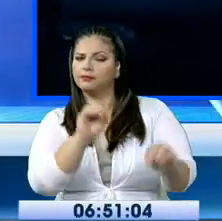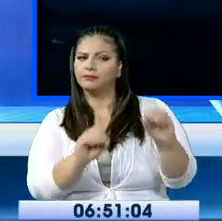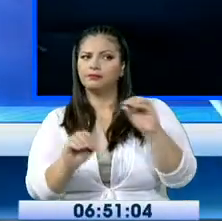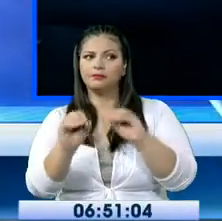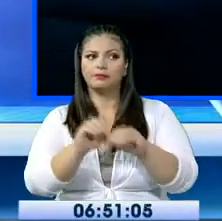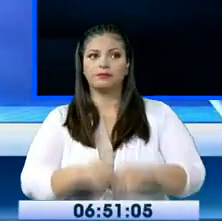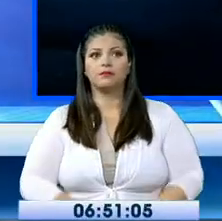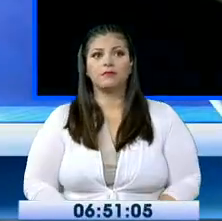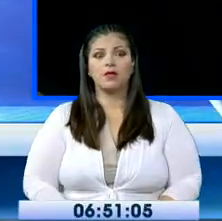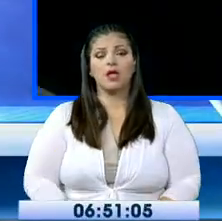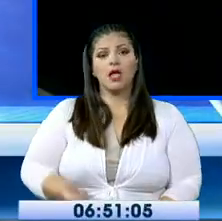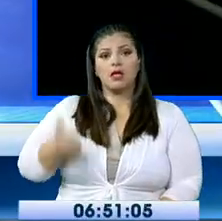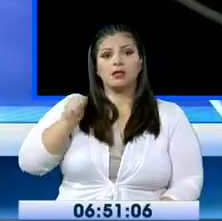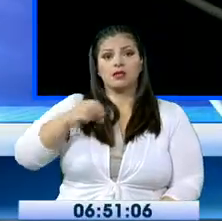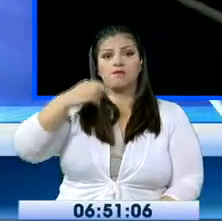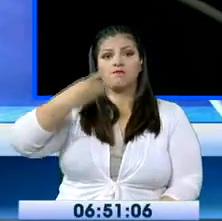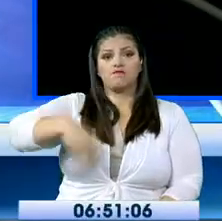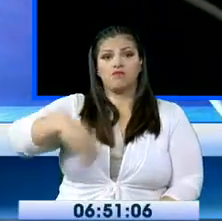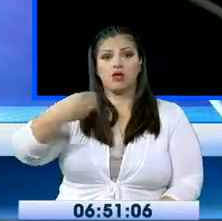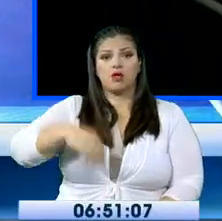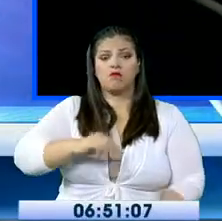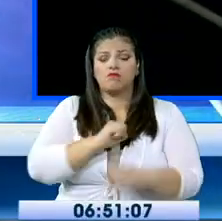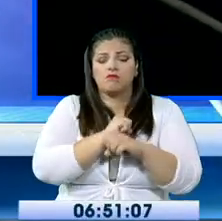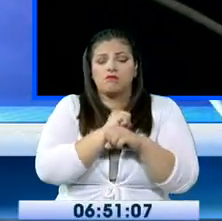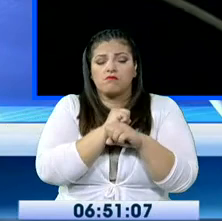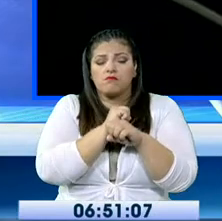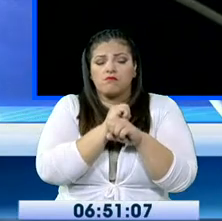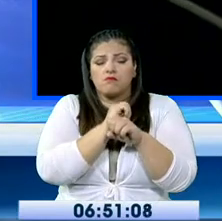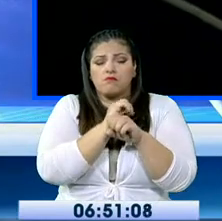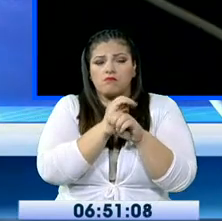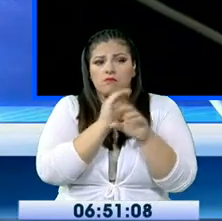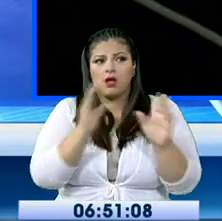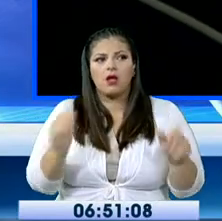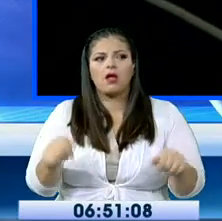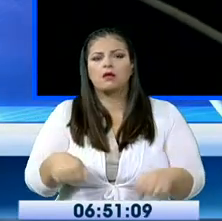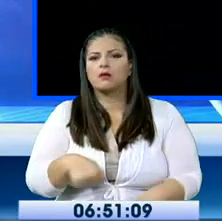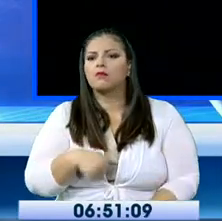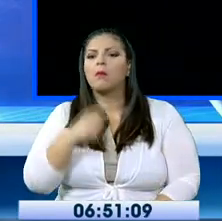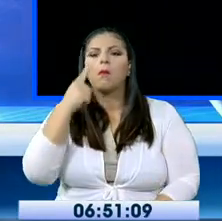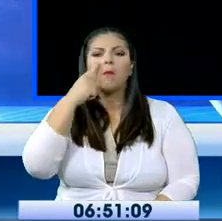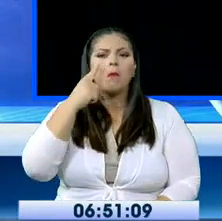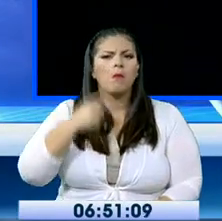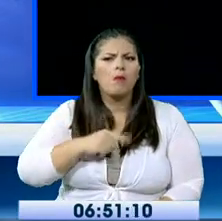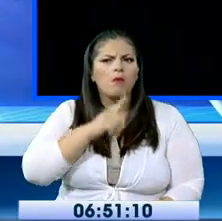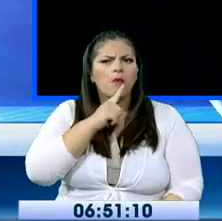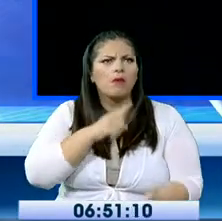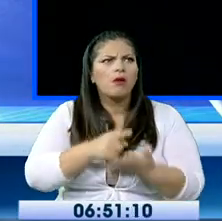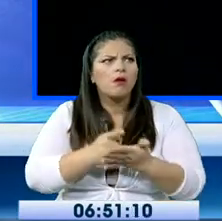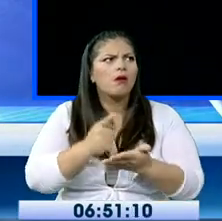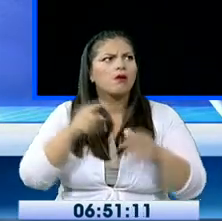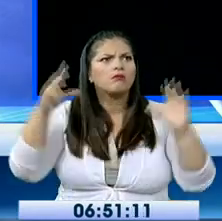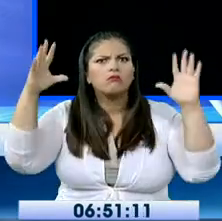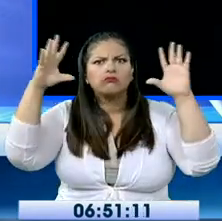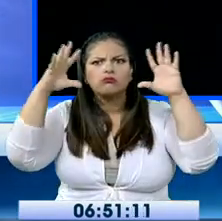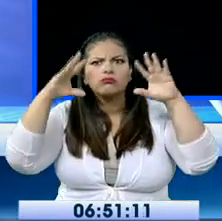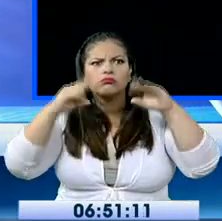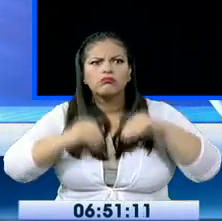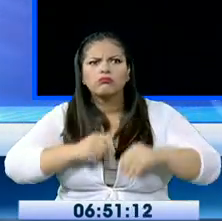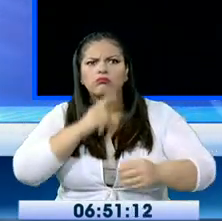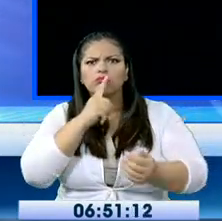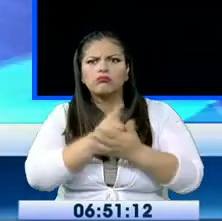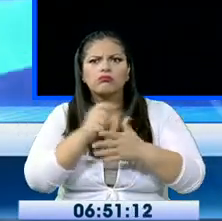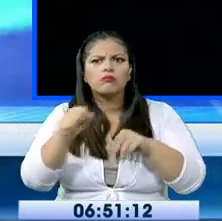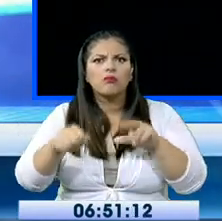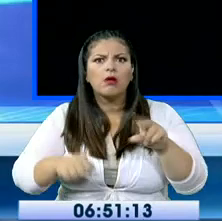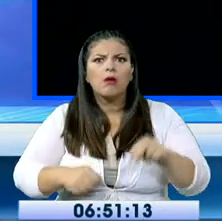la madrugada del miércoles y constatamos que efectivamente el sector en horas de la noche y madrugada permanece a